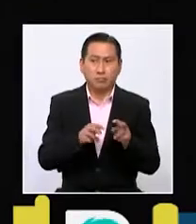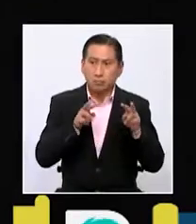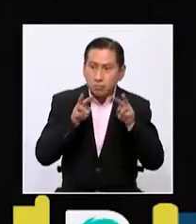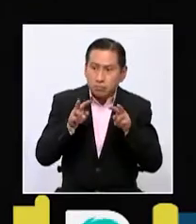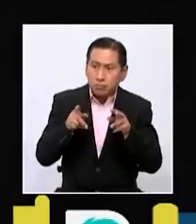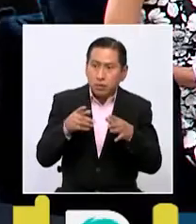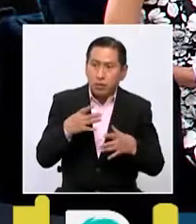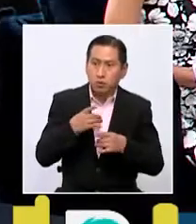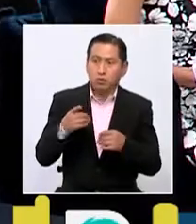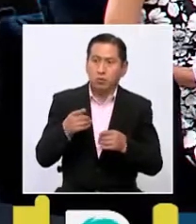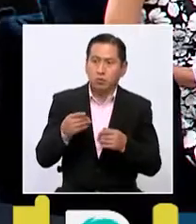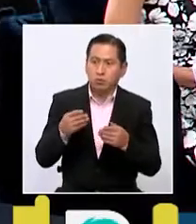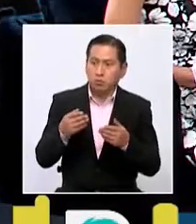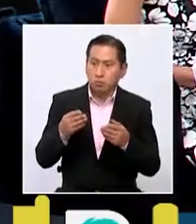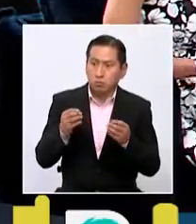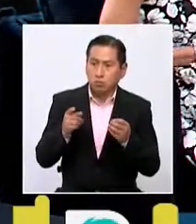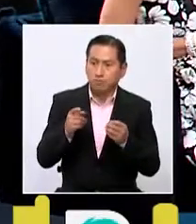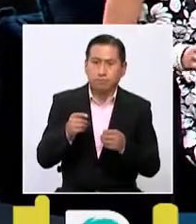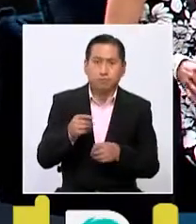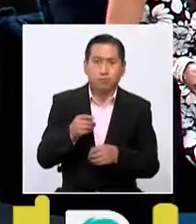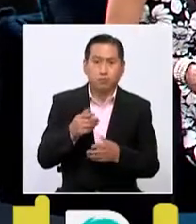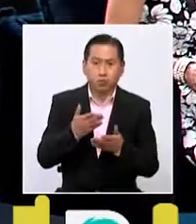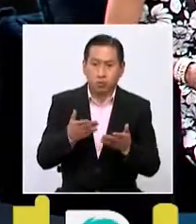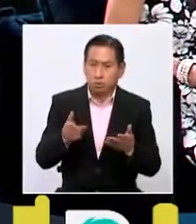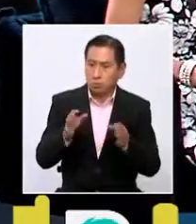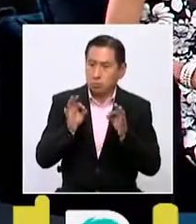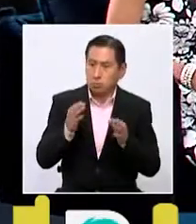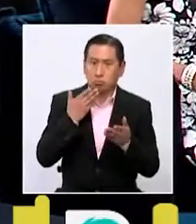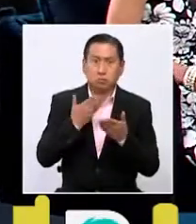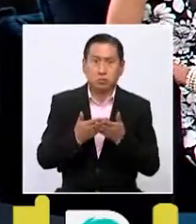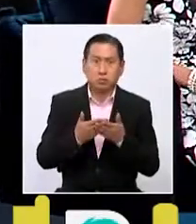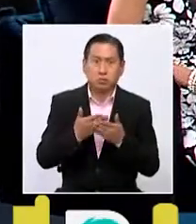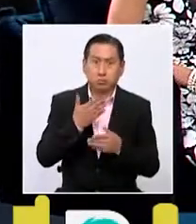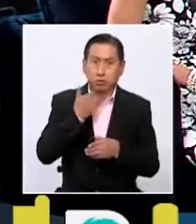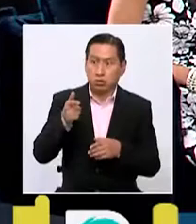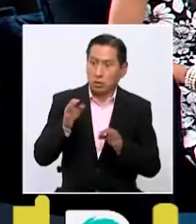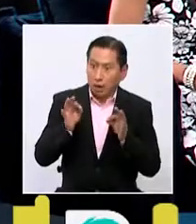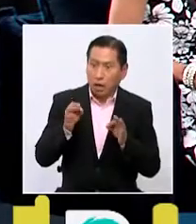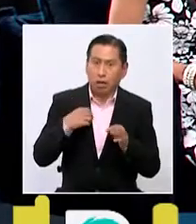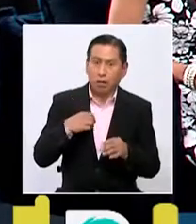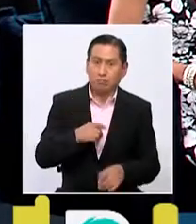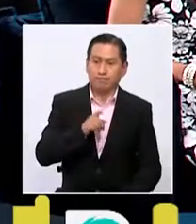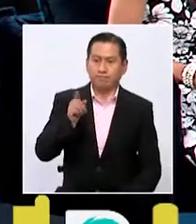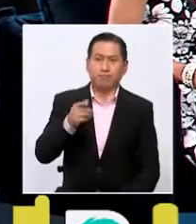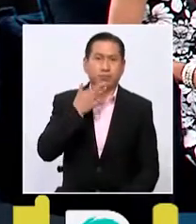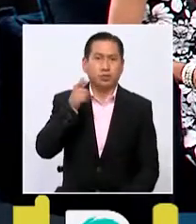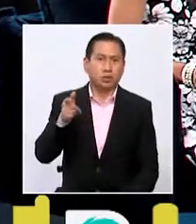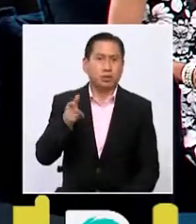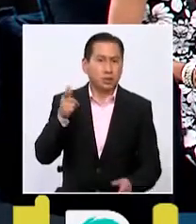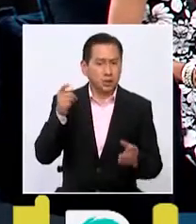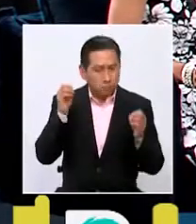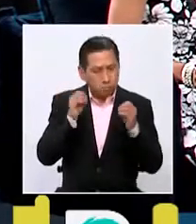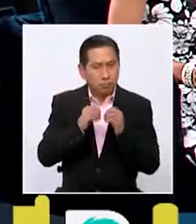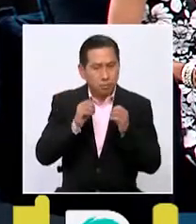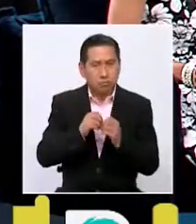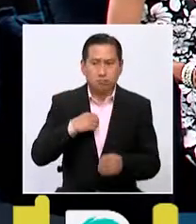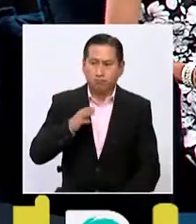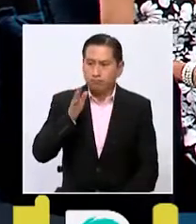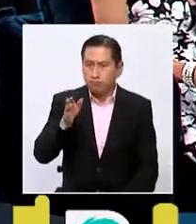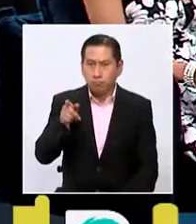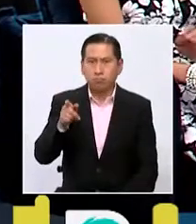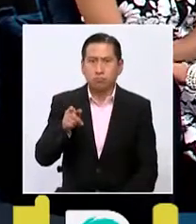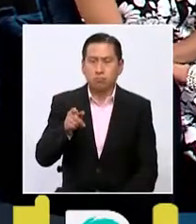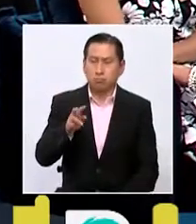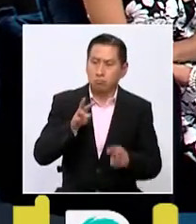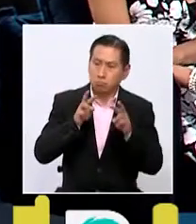Entonces, si el producto está muy bien hecho, ¿de acuerdo? Voy a preferir ver ese al cual no se logra ver